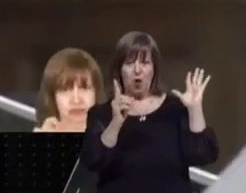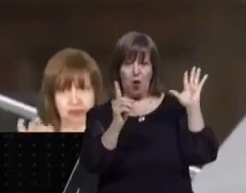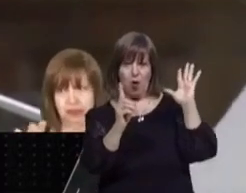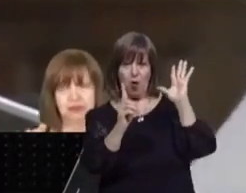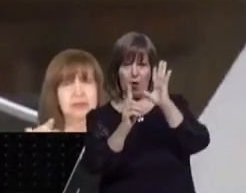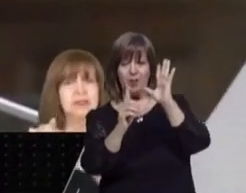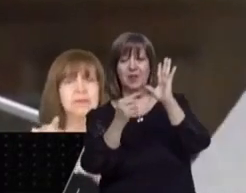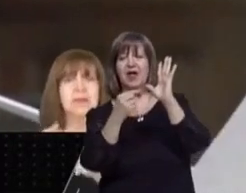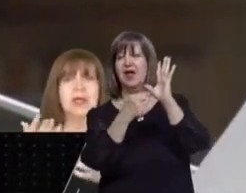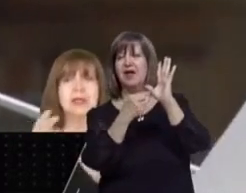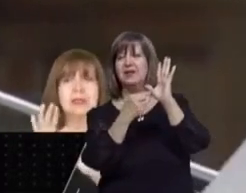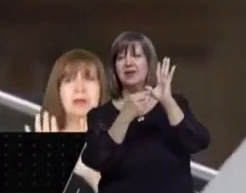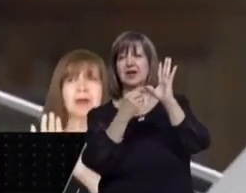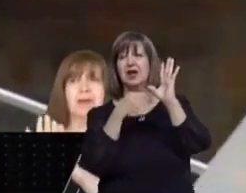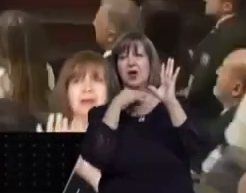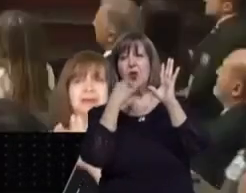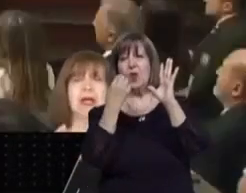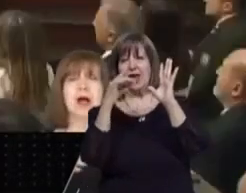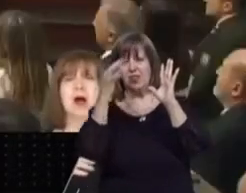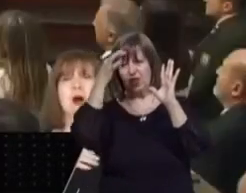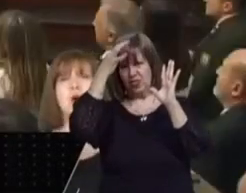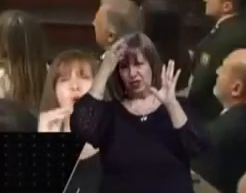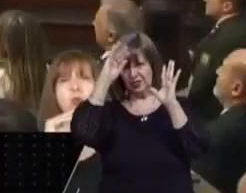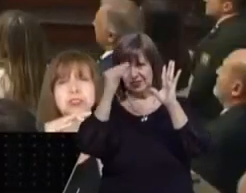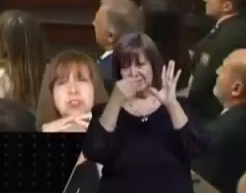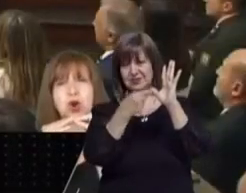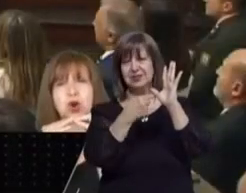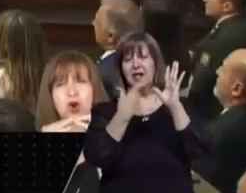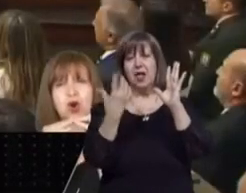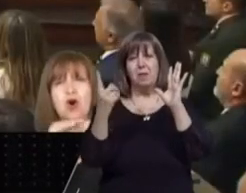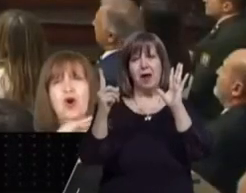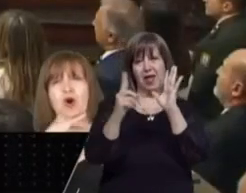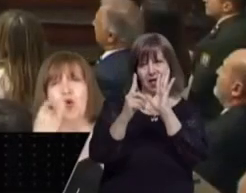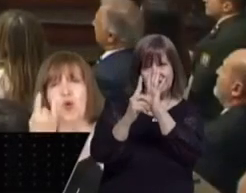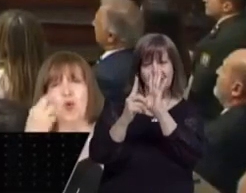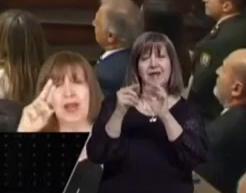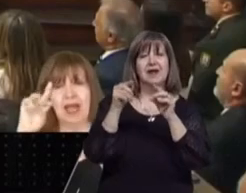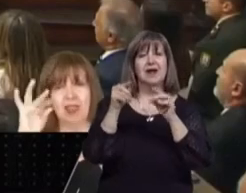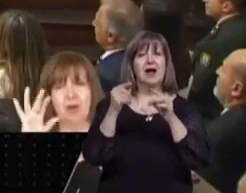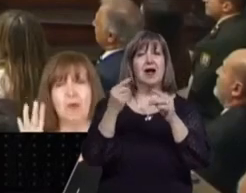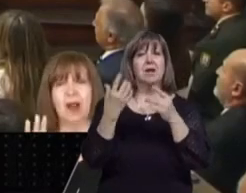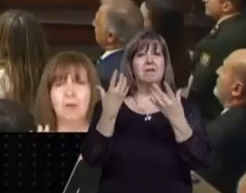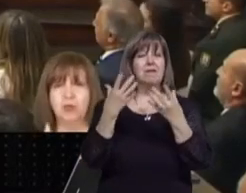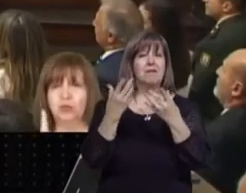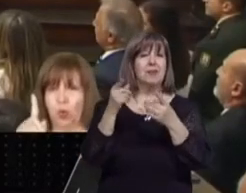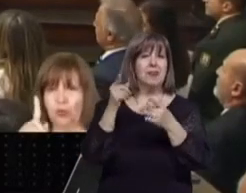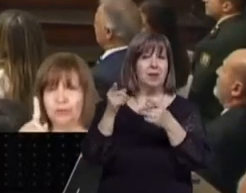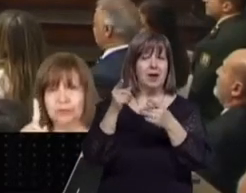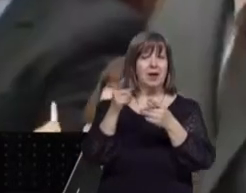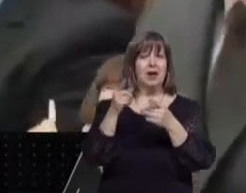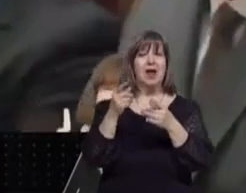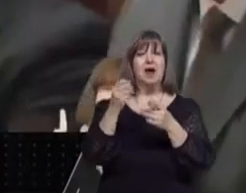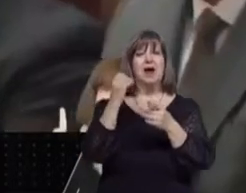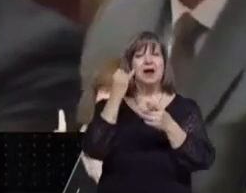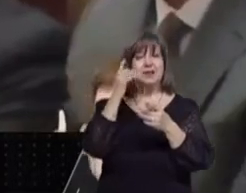por lesiones graves y gravísimas, garantizando una adecuada gestión del sistema penitenciario.